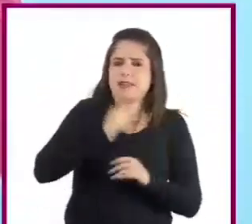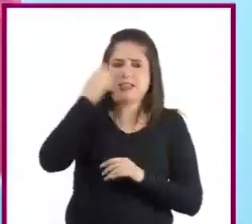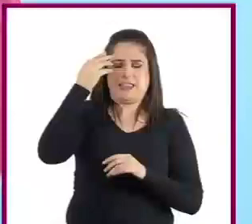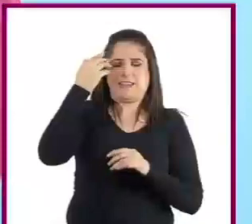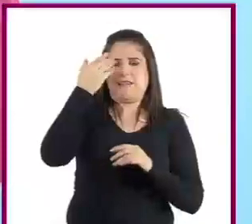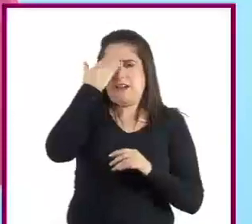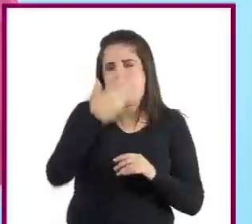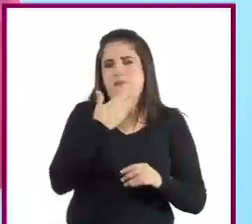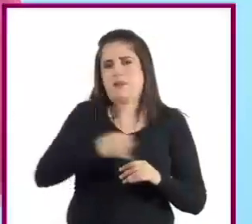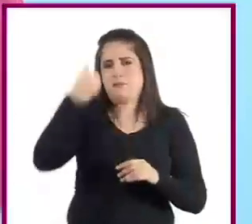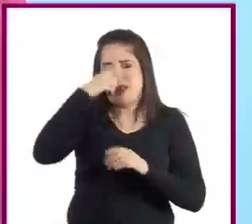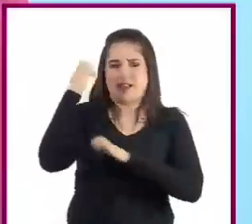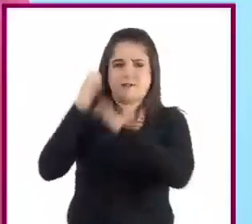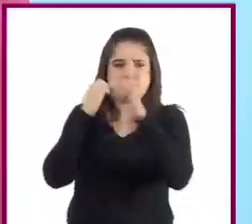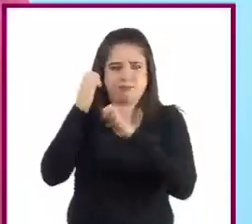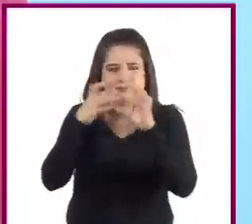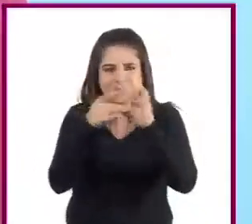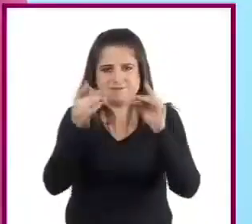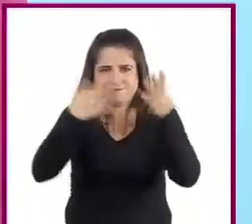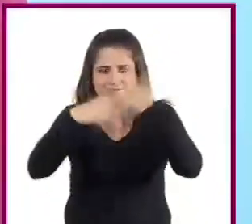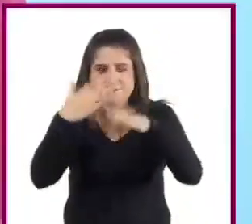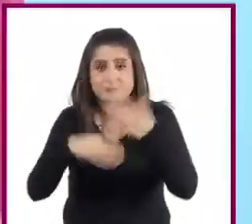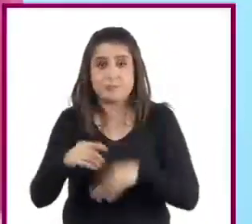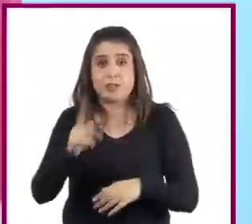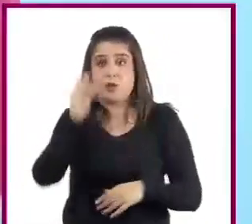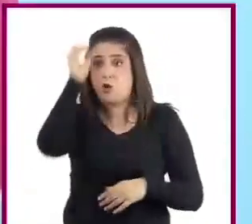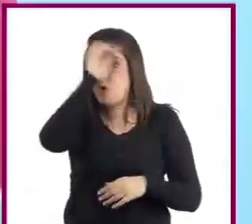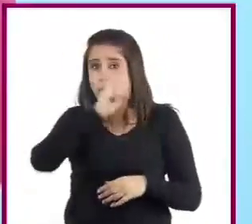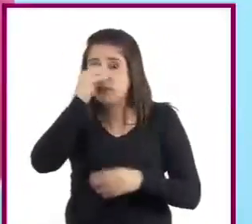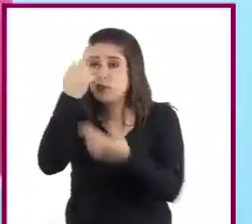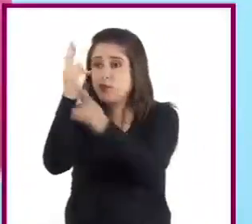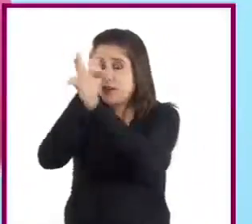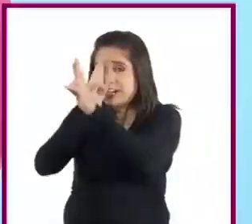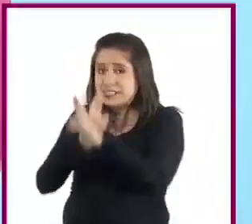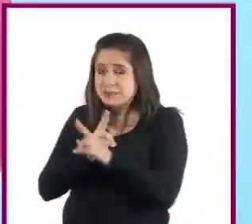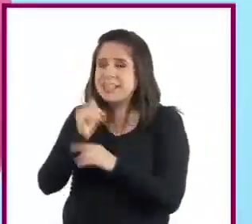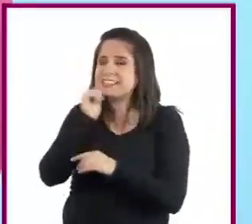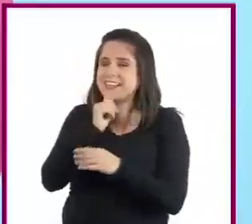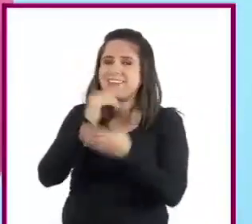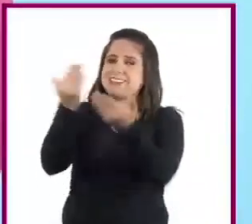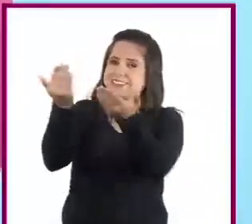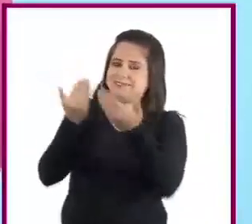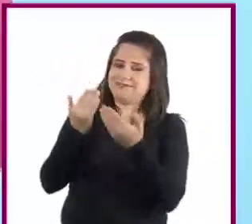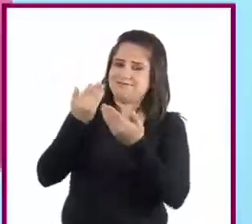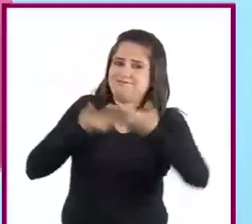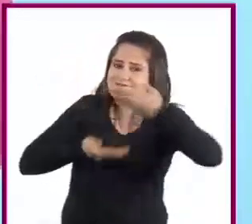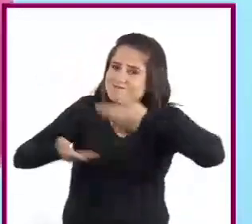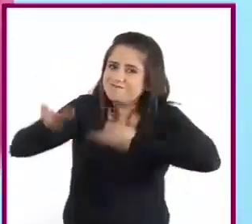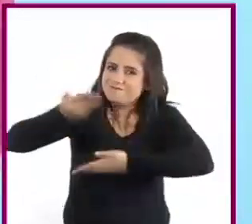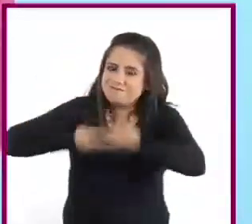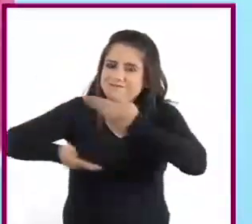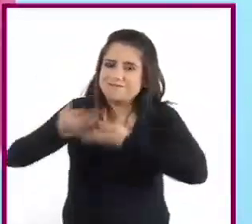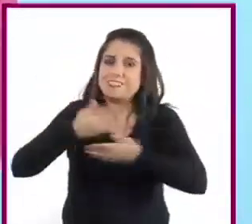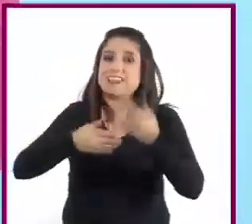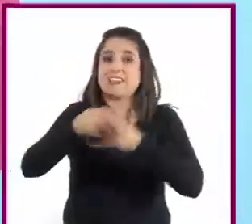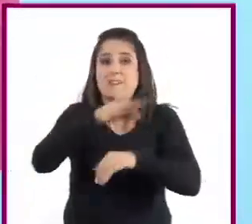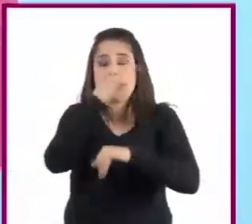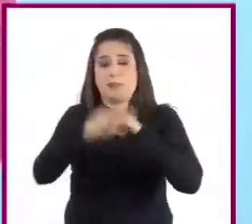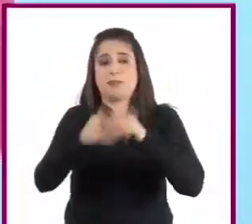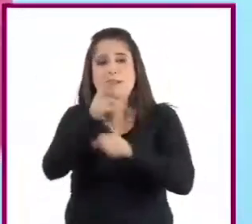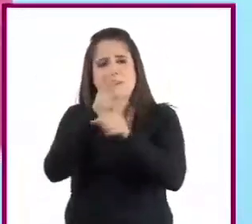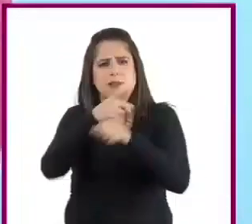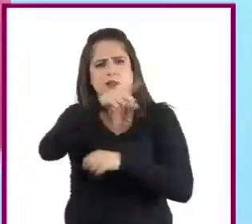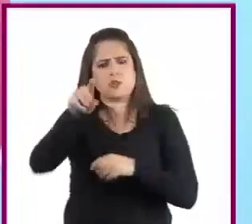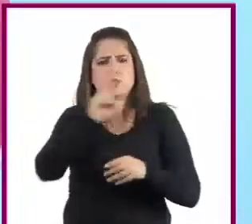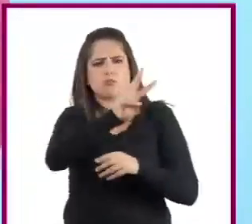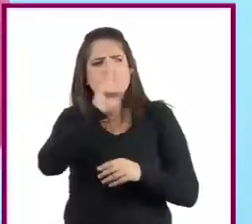para exponer. Una opinión constructiva y respetuosa siempre es bienvenida. Para finalizar, los invitamos a revisar la